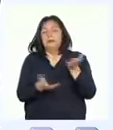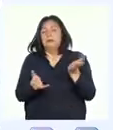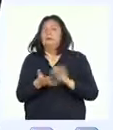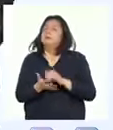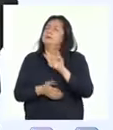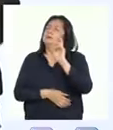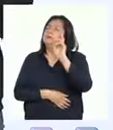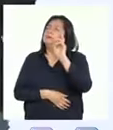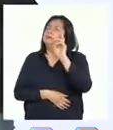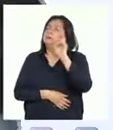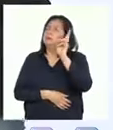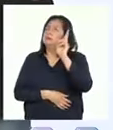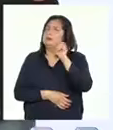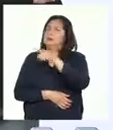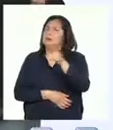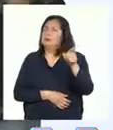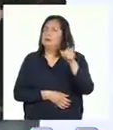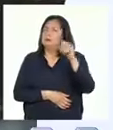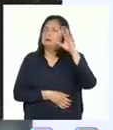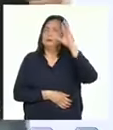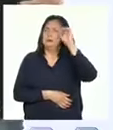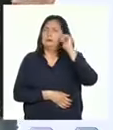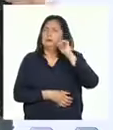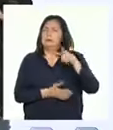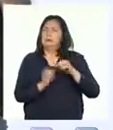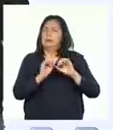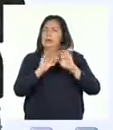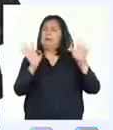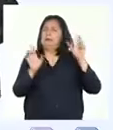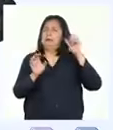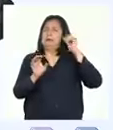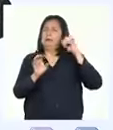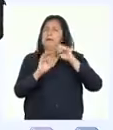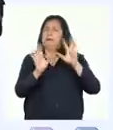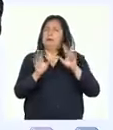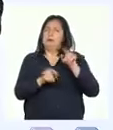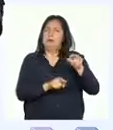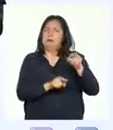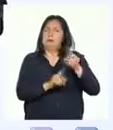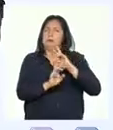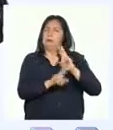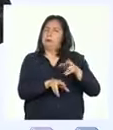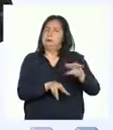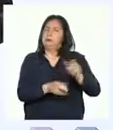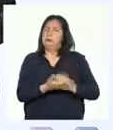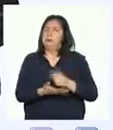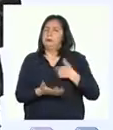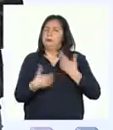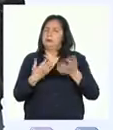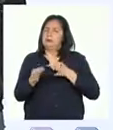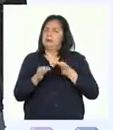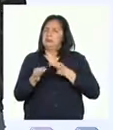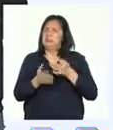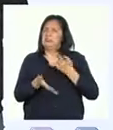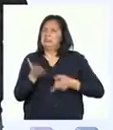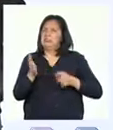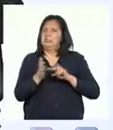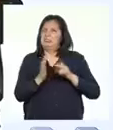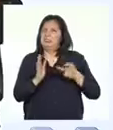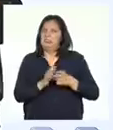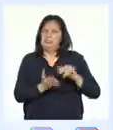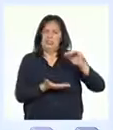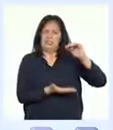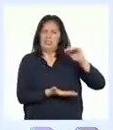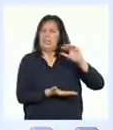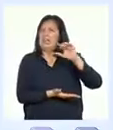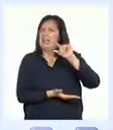Pero, profesora, creo que para que los chicos y chicas tengan todo mucho más claro y saquen sus propias conclusiones, ¿podría explicarnos primero lo que es el